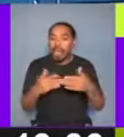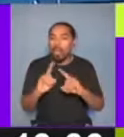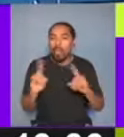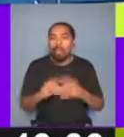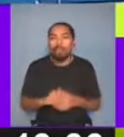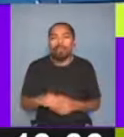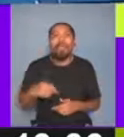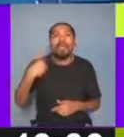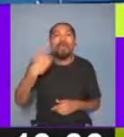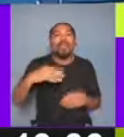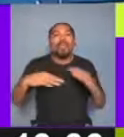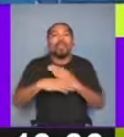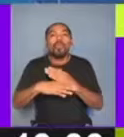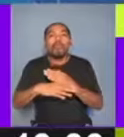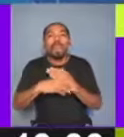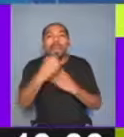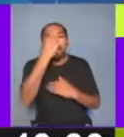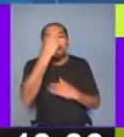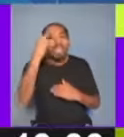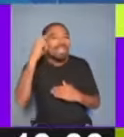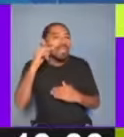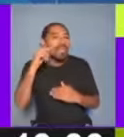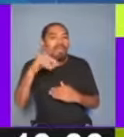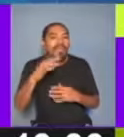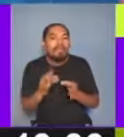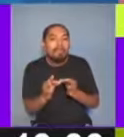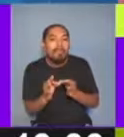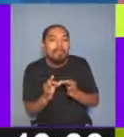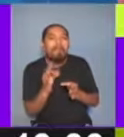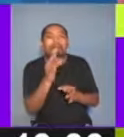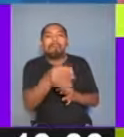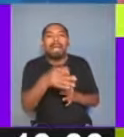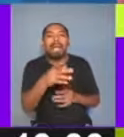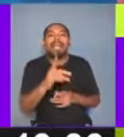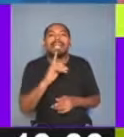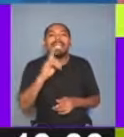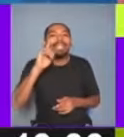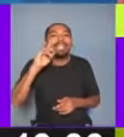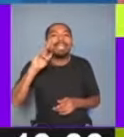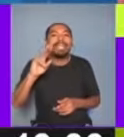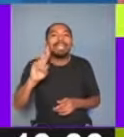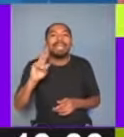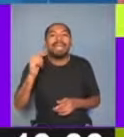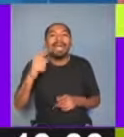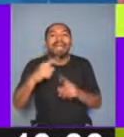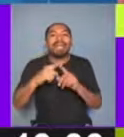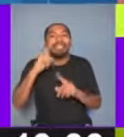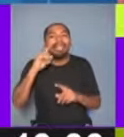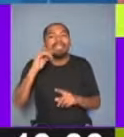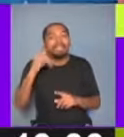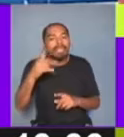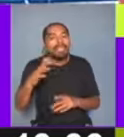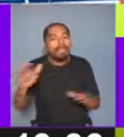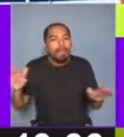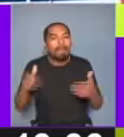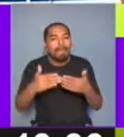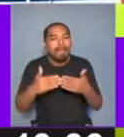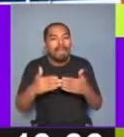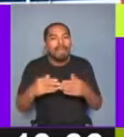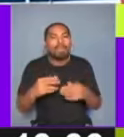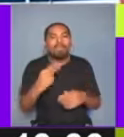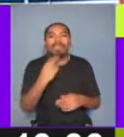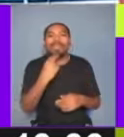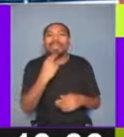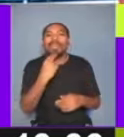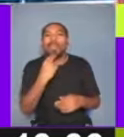29 es camino a tiraxi ahí este se logró habilitar para restablecer el servicio eléctrico todavía